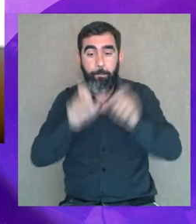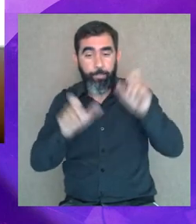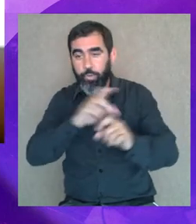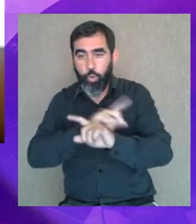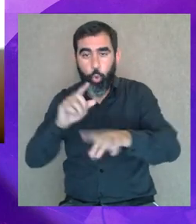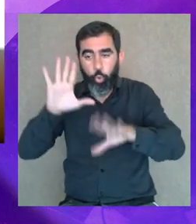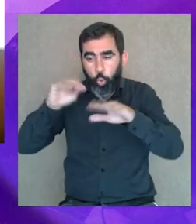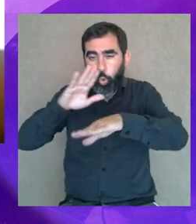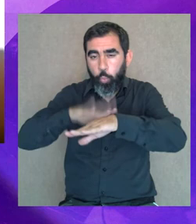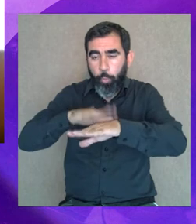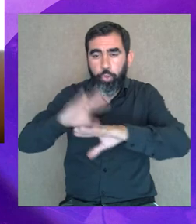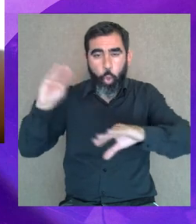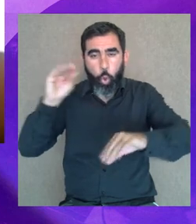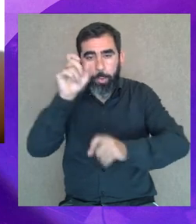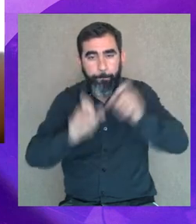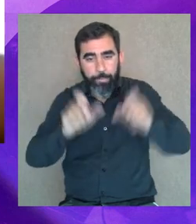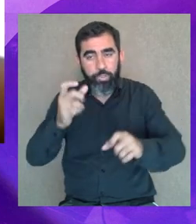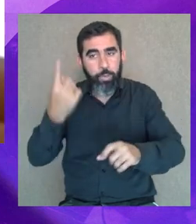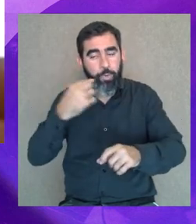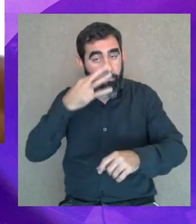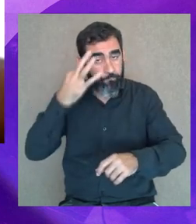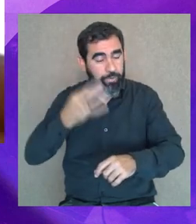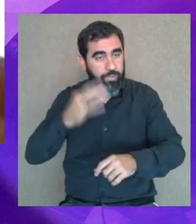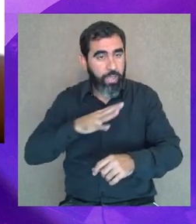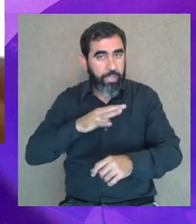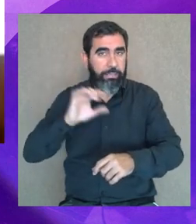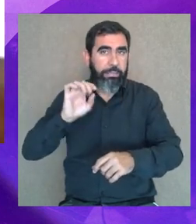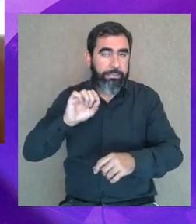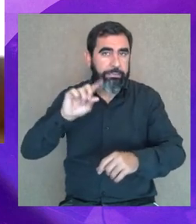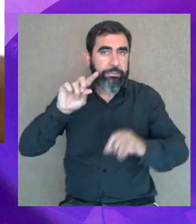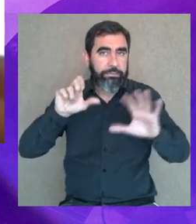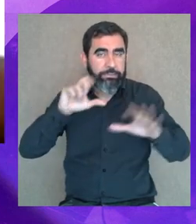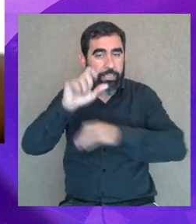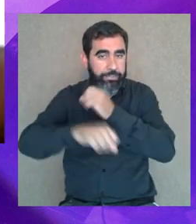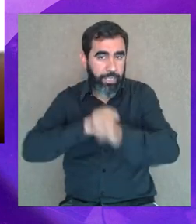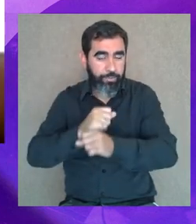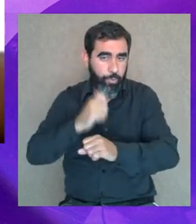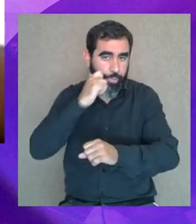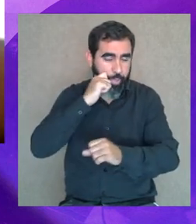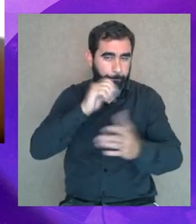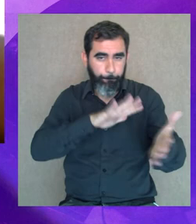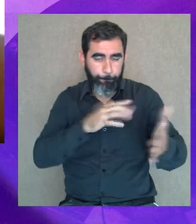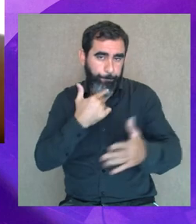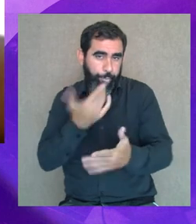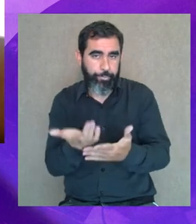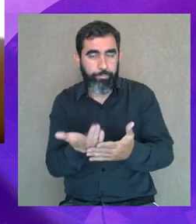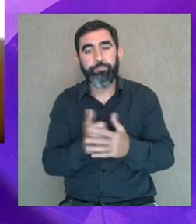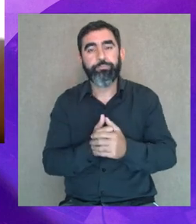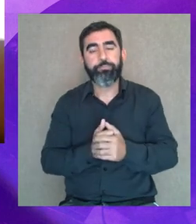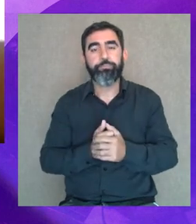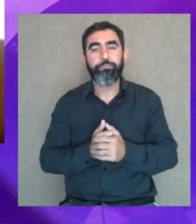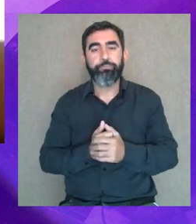que no está todo el tiempo con gente joven pero es 14 15 16 y 7 que está que ya no